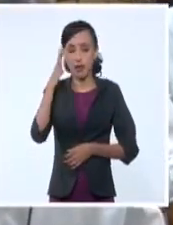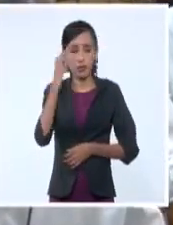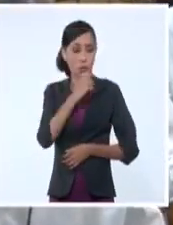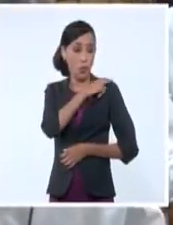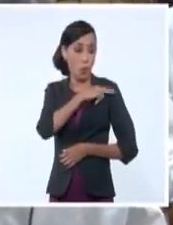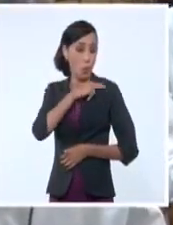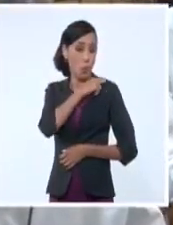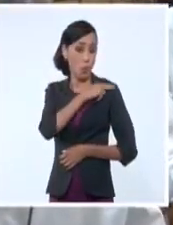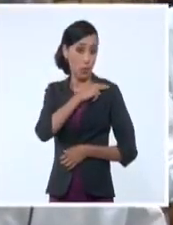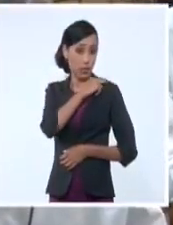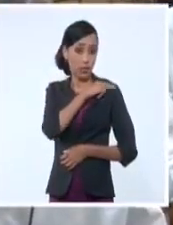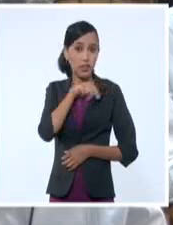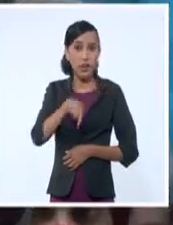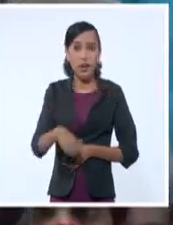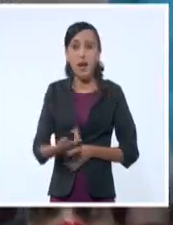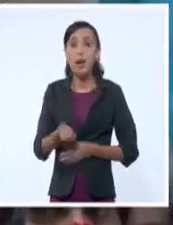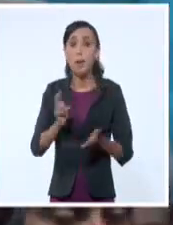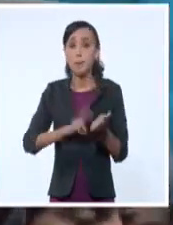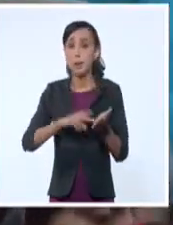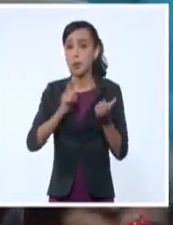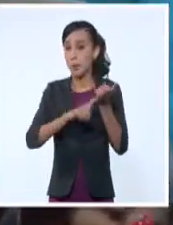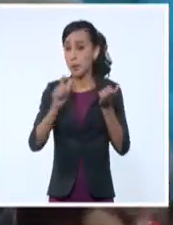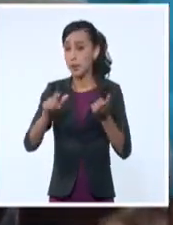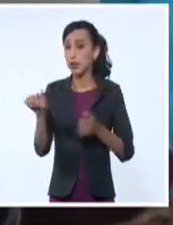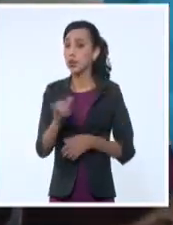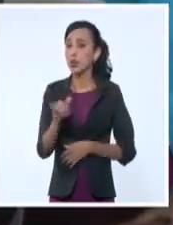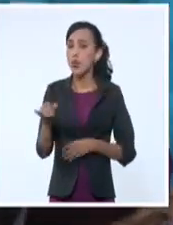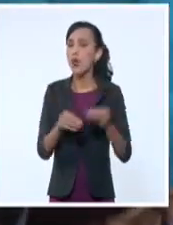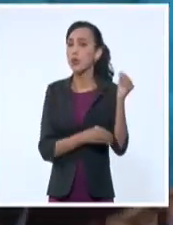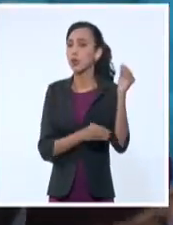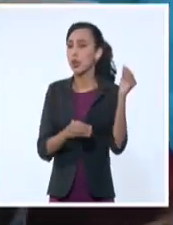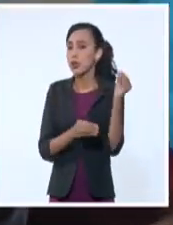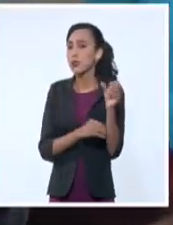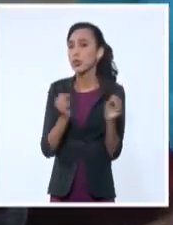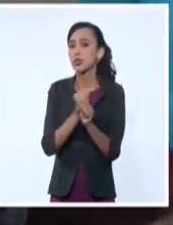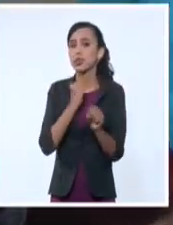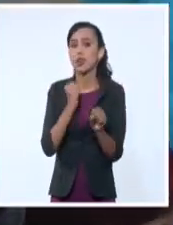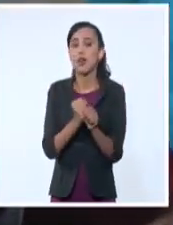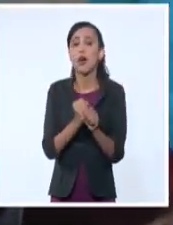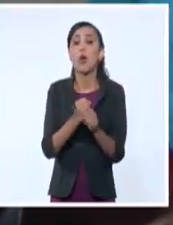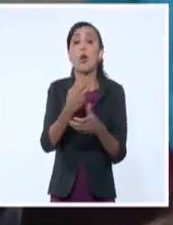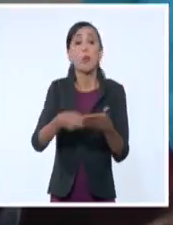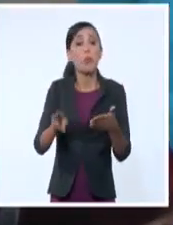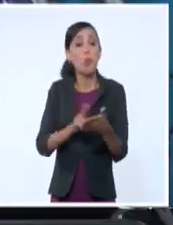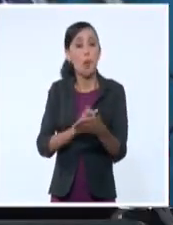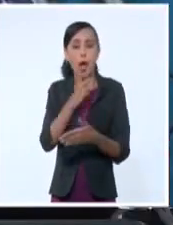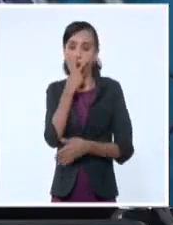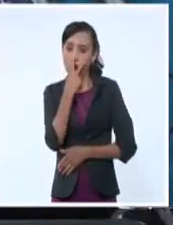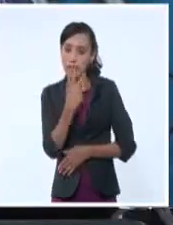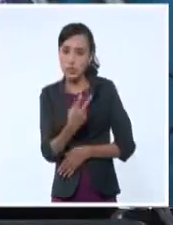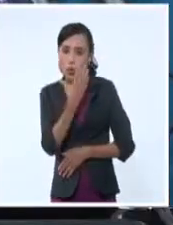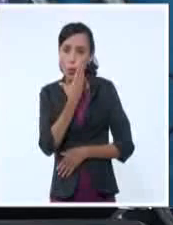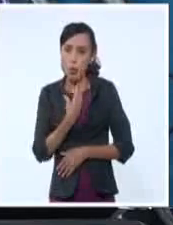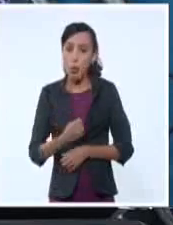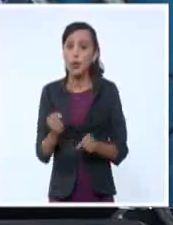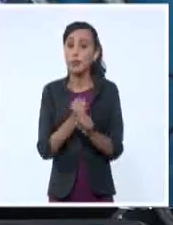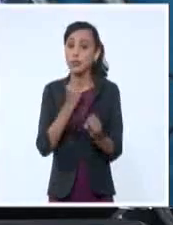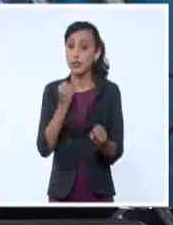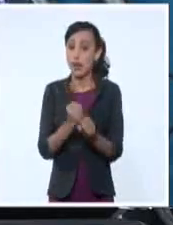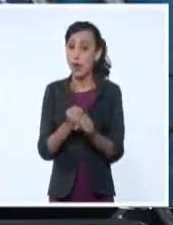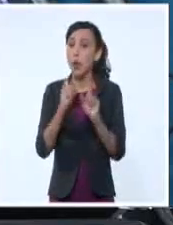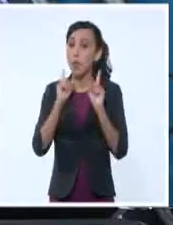y ejemplaridad de la militancia, así como el fortalecimiento del poder popular, la atención a los jóvenes y el trabajo político